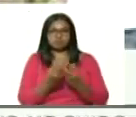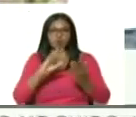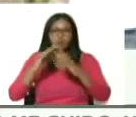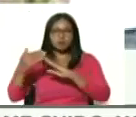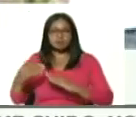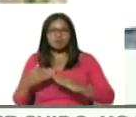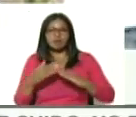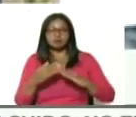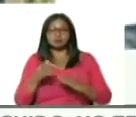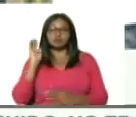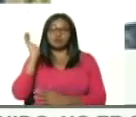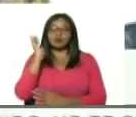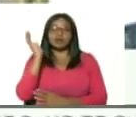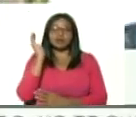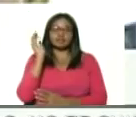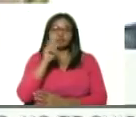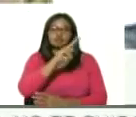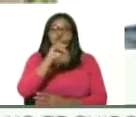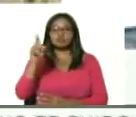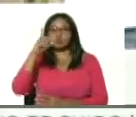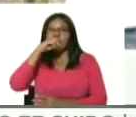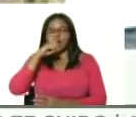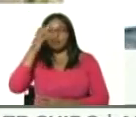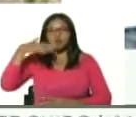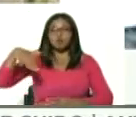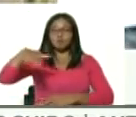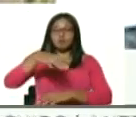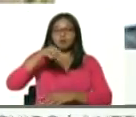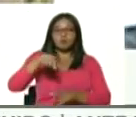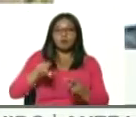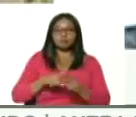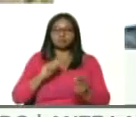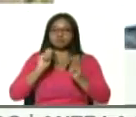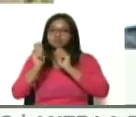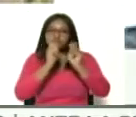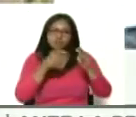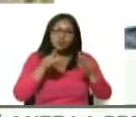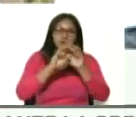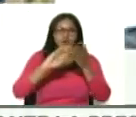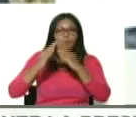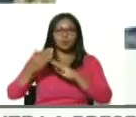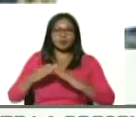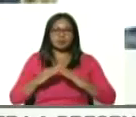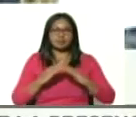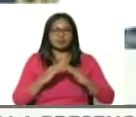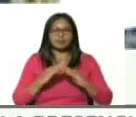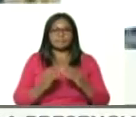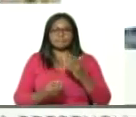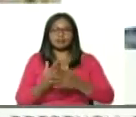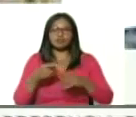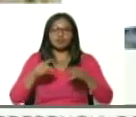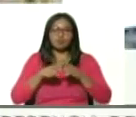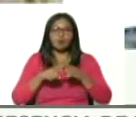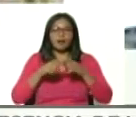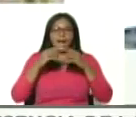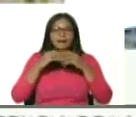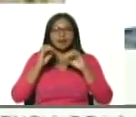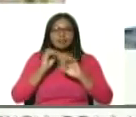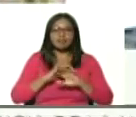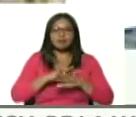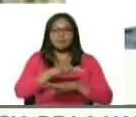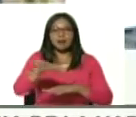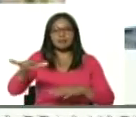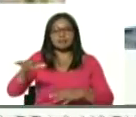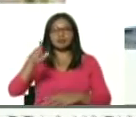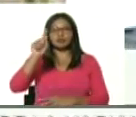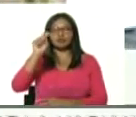de Congreso Bicentenario de los Pueblos en la ciudad turística histórica comunal, el Valle de los Toromaimas, rememorando